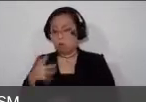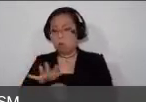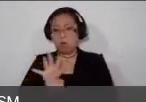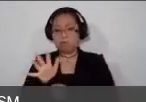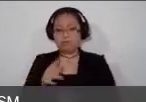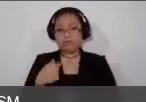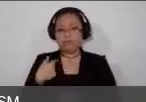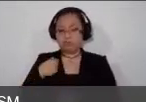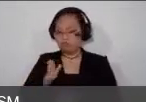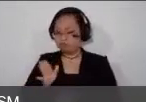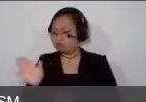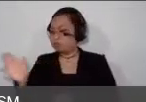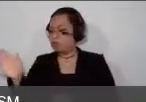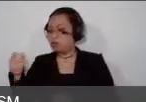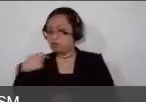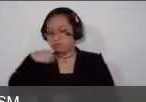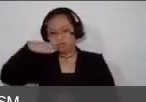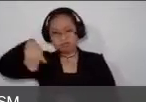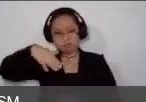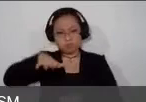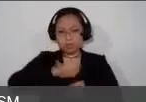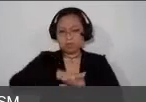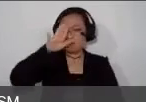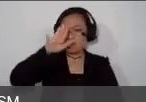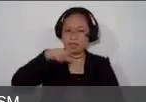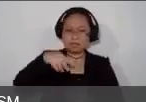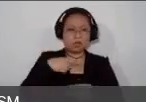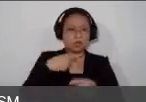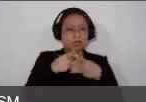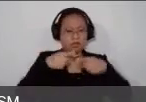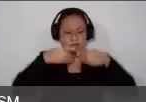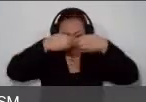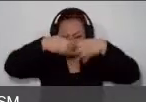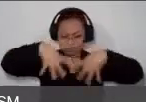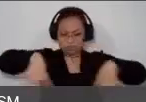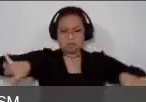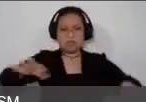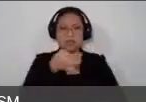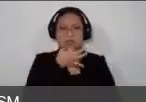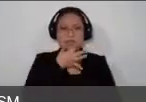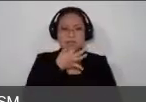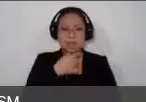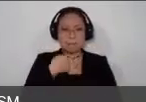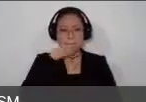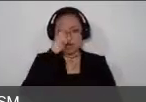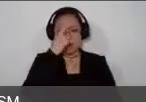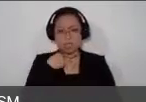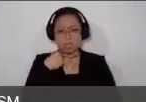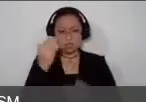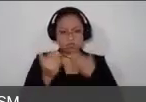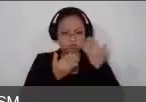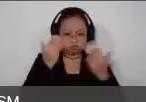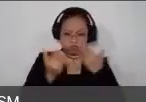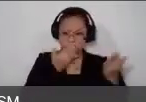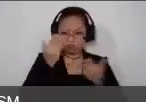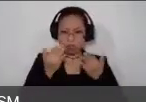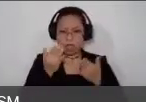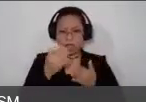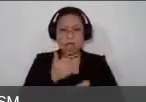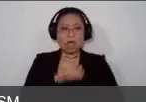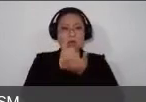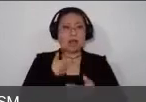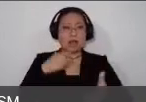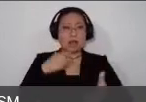aquellas ramas de las medicinas la que fuese que le pudiesen aportar una calidad de vida y lo conseguí